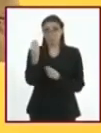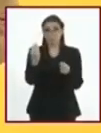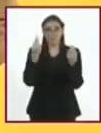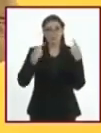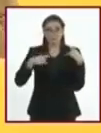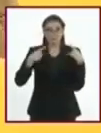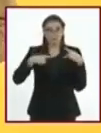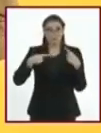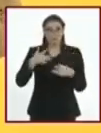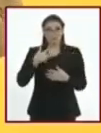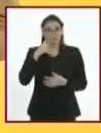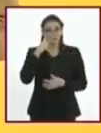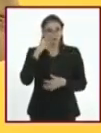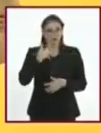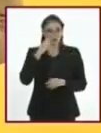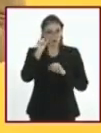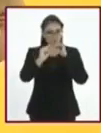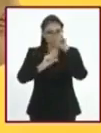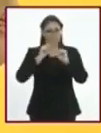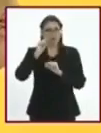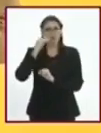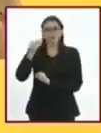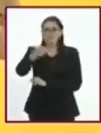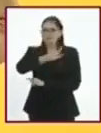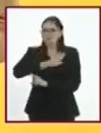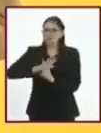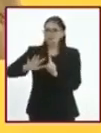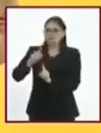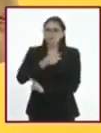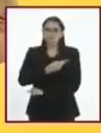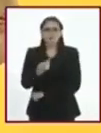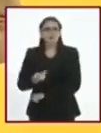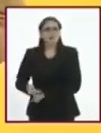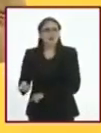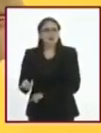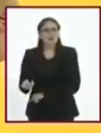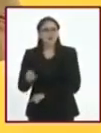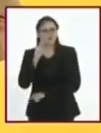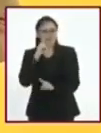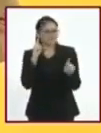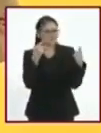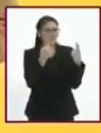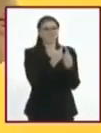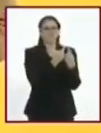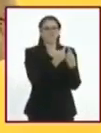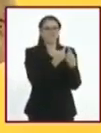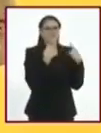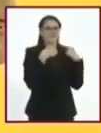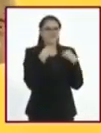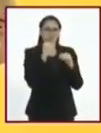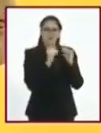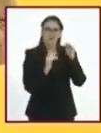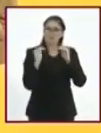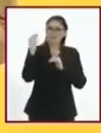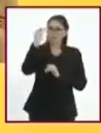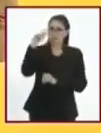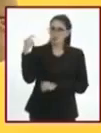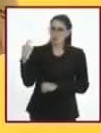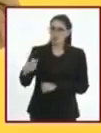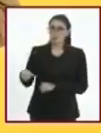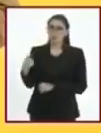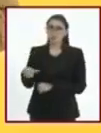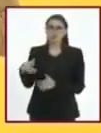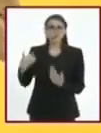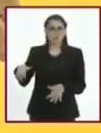población se encuentra sumida en la pobreza y que existen grandes contrastes, pues hay personas que viven con lujos frente a